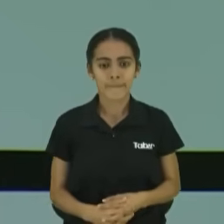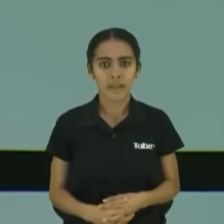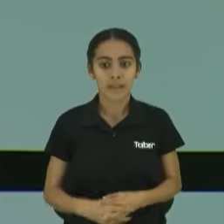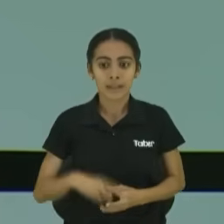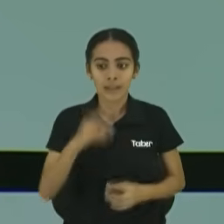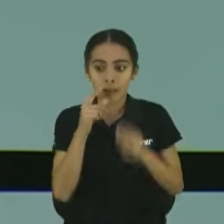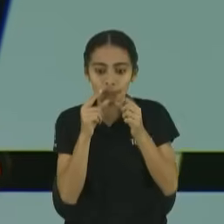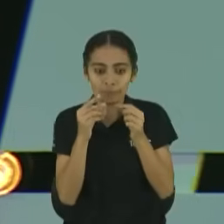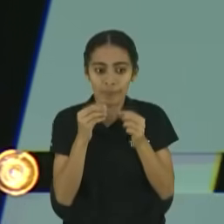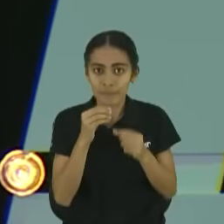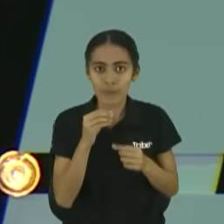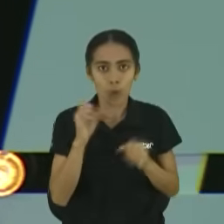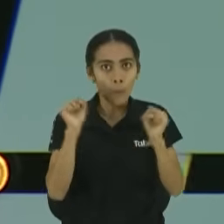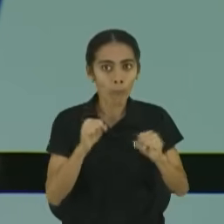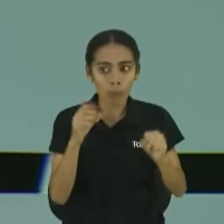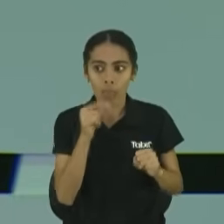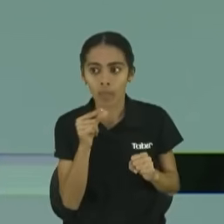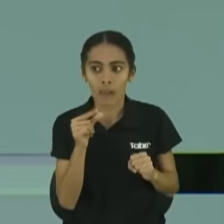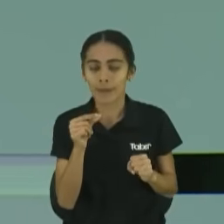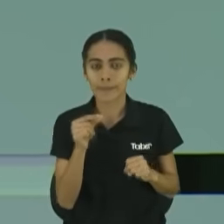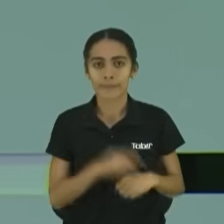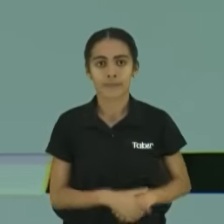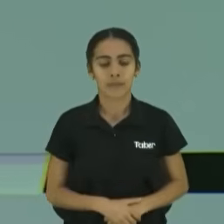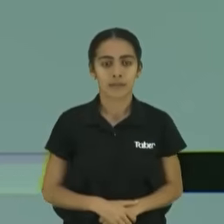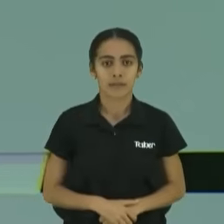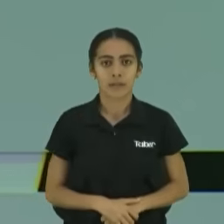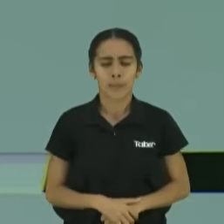otro que era mudo. Bueno, es más, le voy a hacer una pregunta.